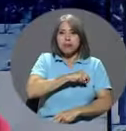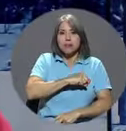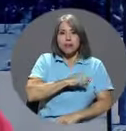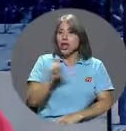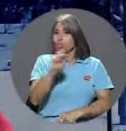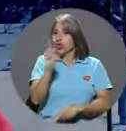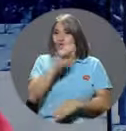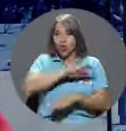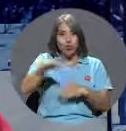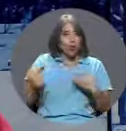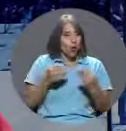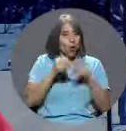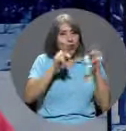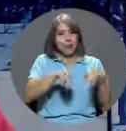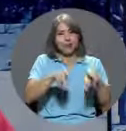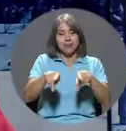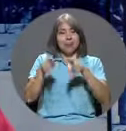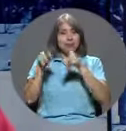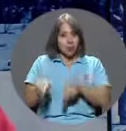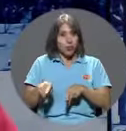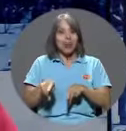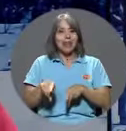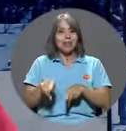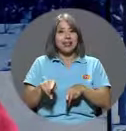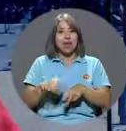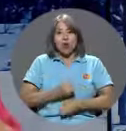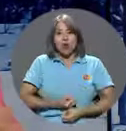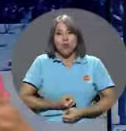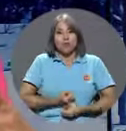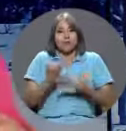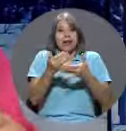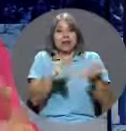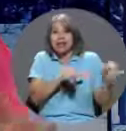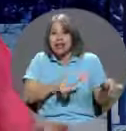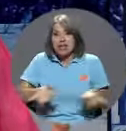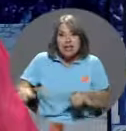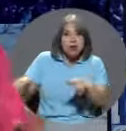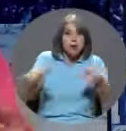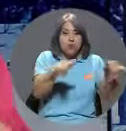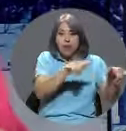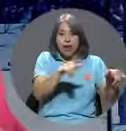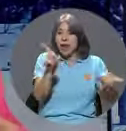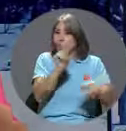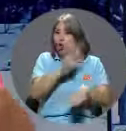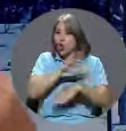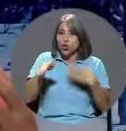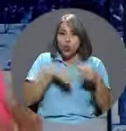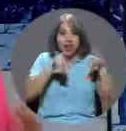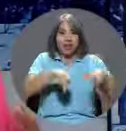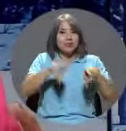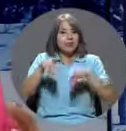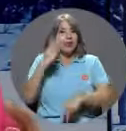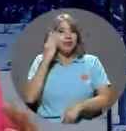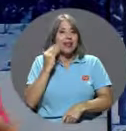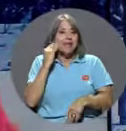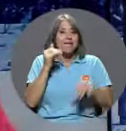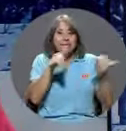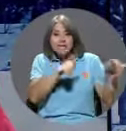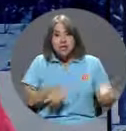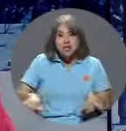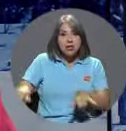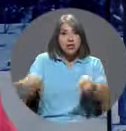lo dice ella, no todas las personas lo expresan de la misma forma, exacto, lo viven de la misma